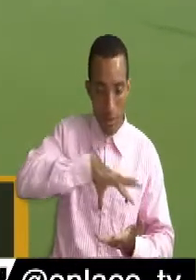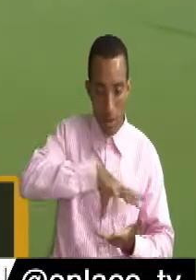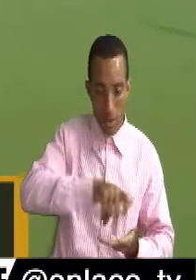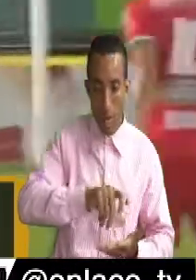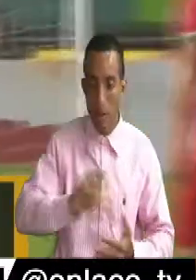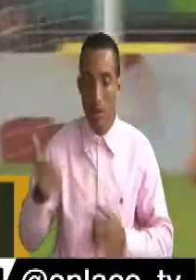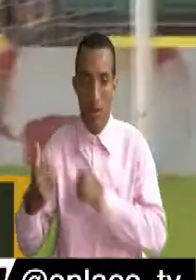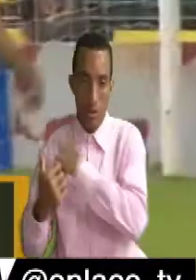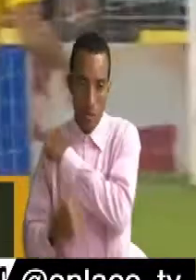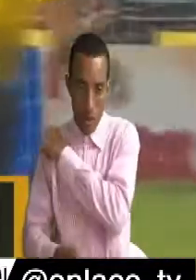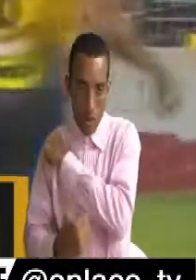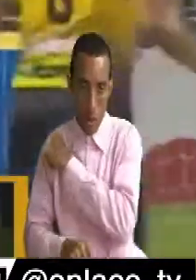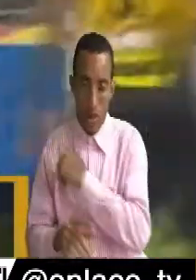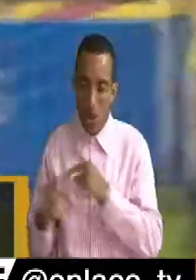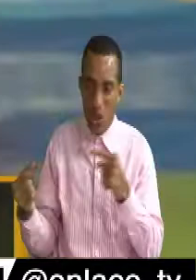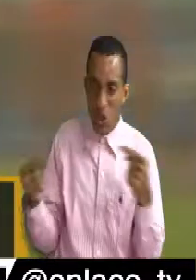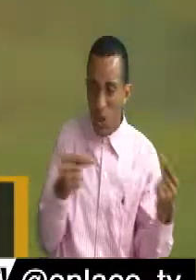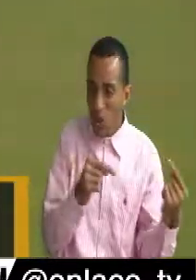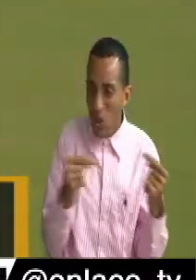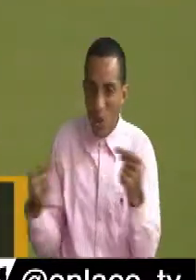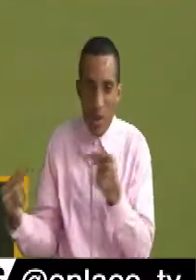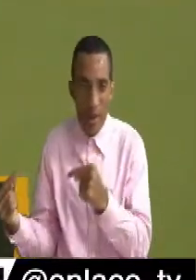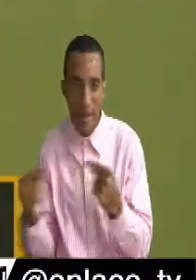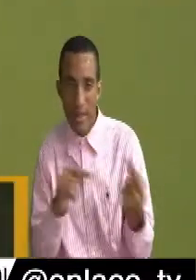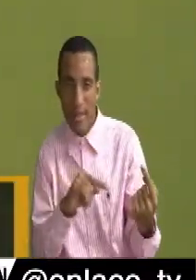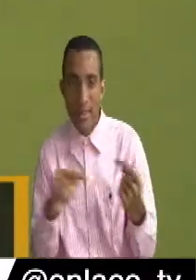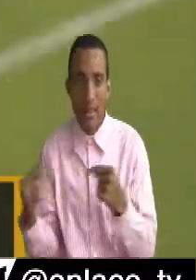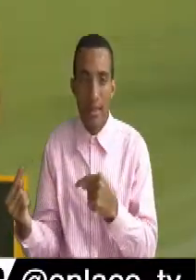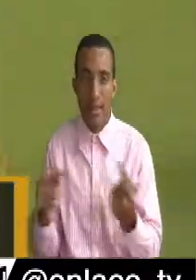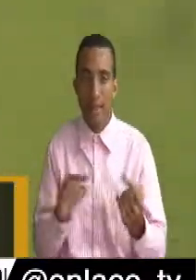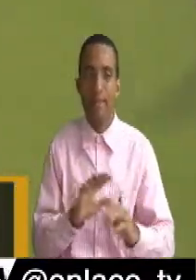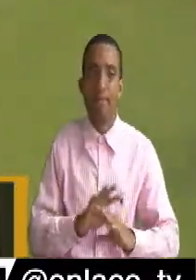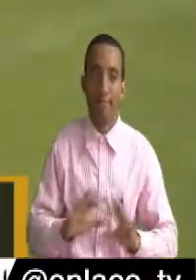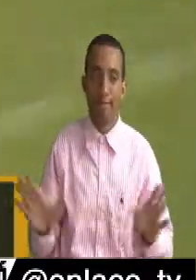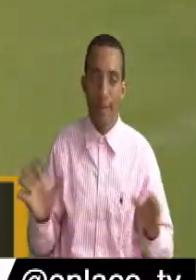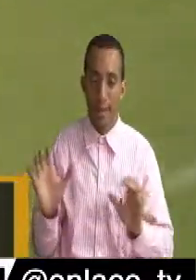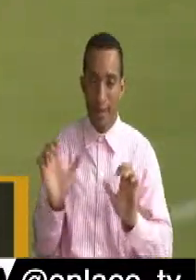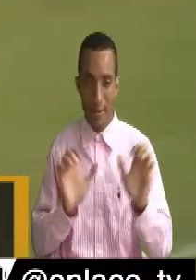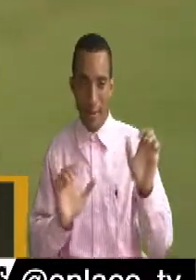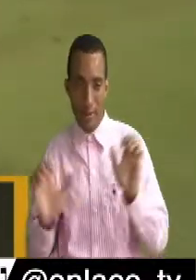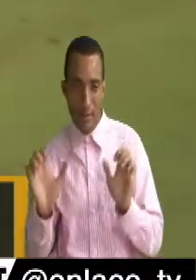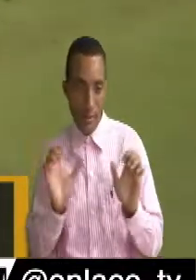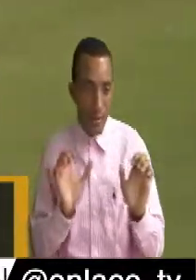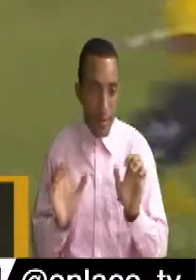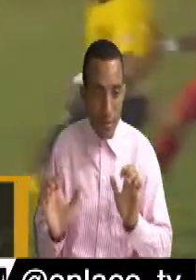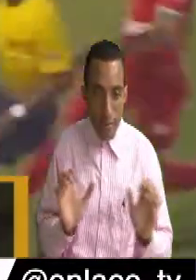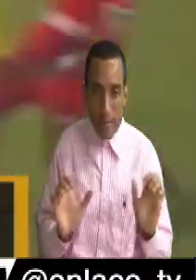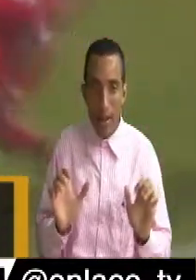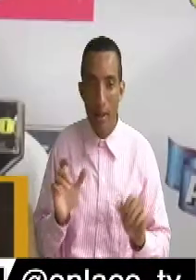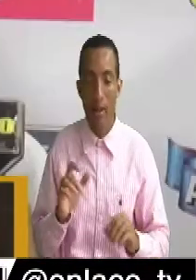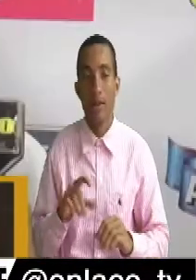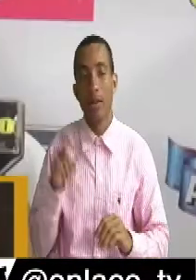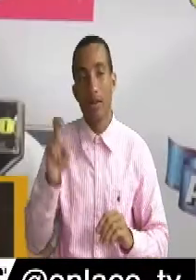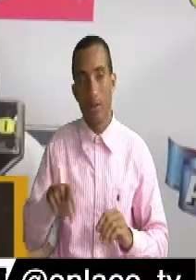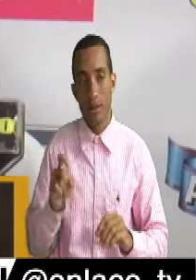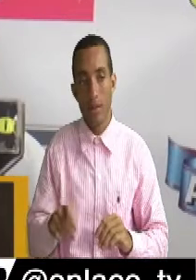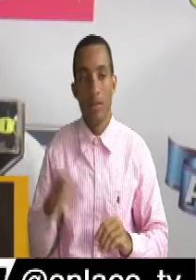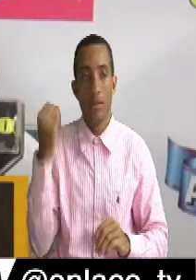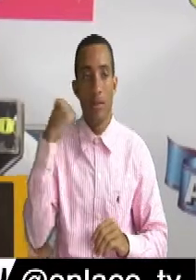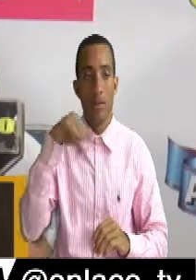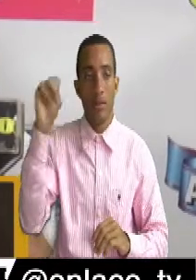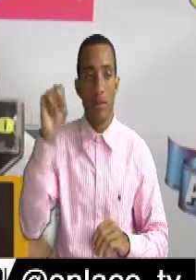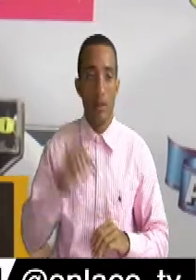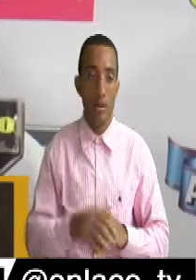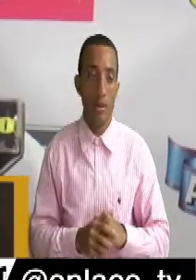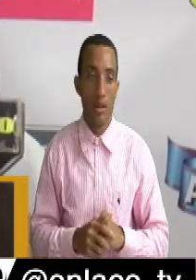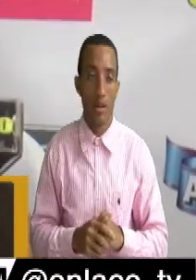buscar la portería contraria, aunque tuvieron sus precauciones en el sector defensivo. Bueno, era necesario ganar. Gracias